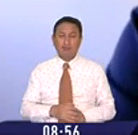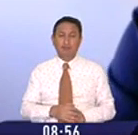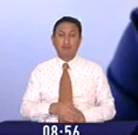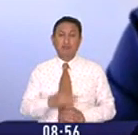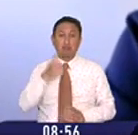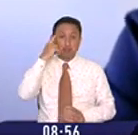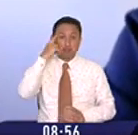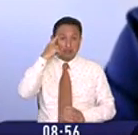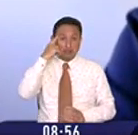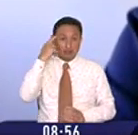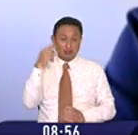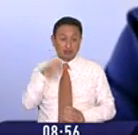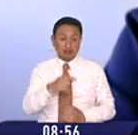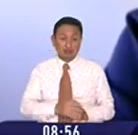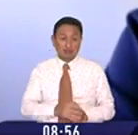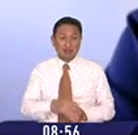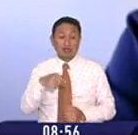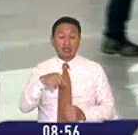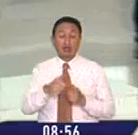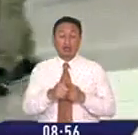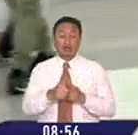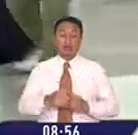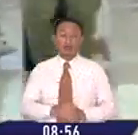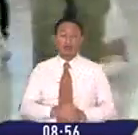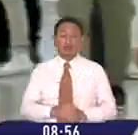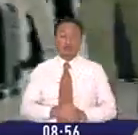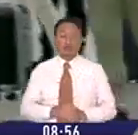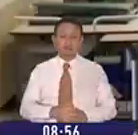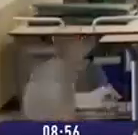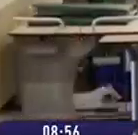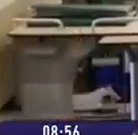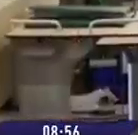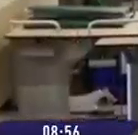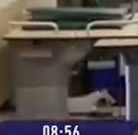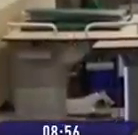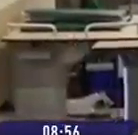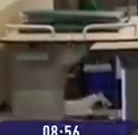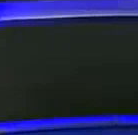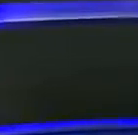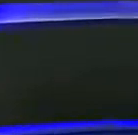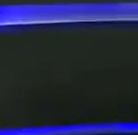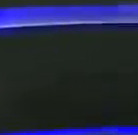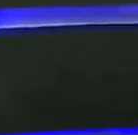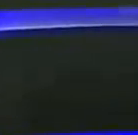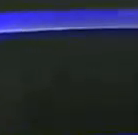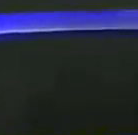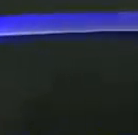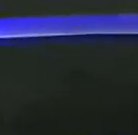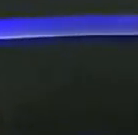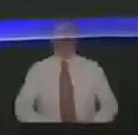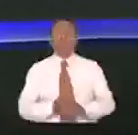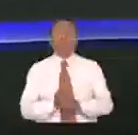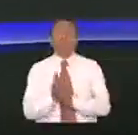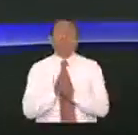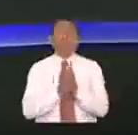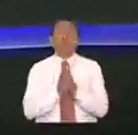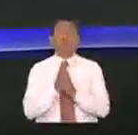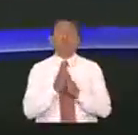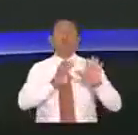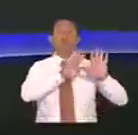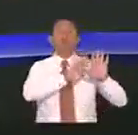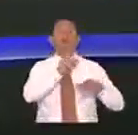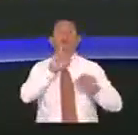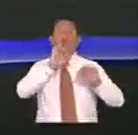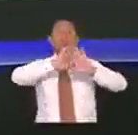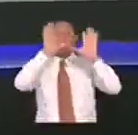pienso que eso es lo más urgente. Informó Mía Sabeli Carrera. Son las 9 y 12